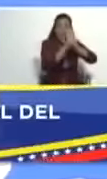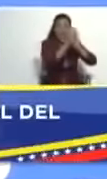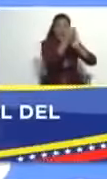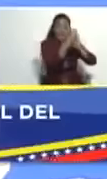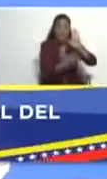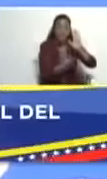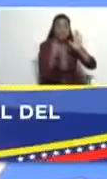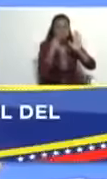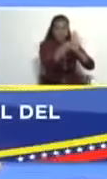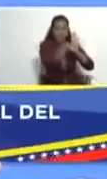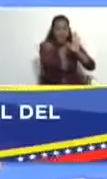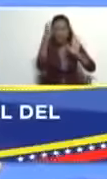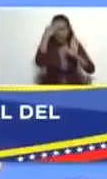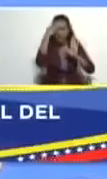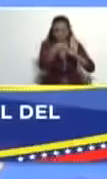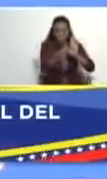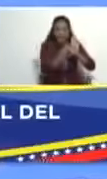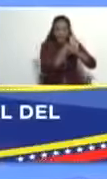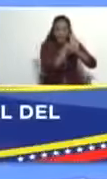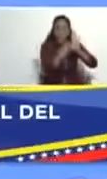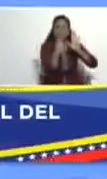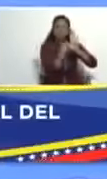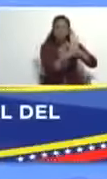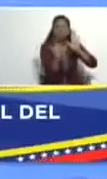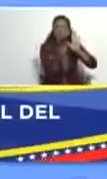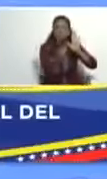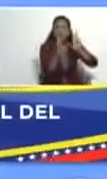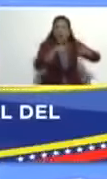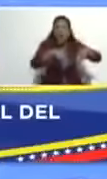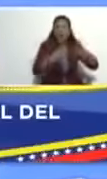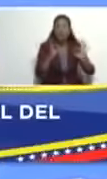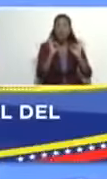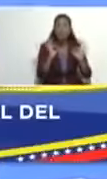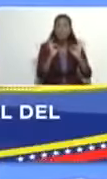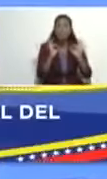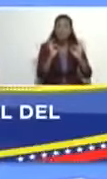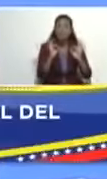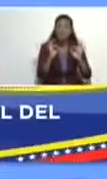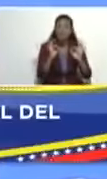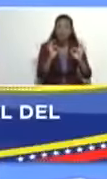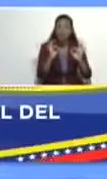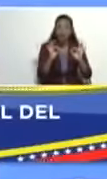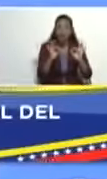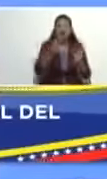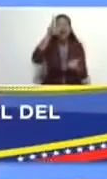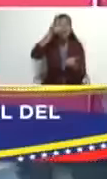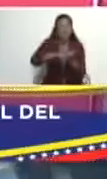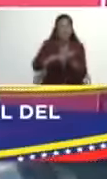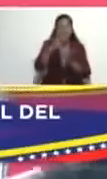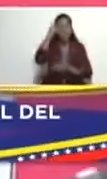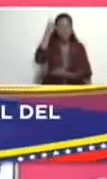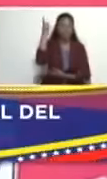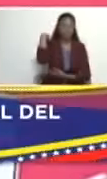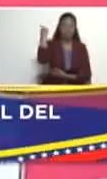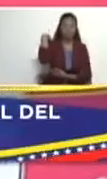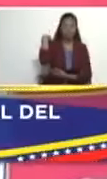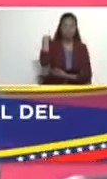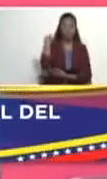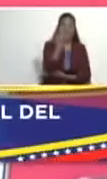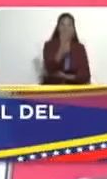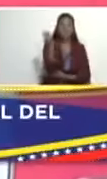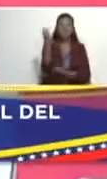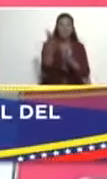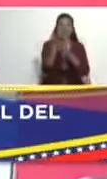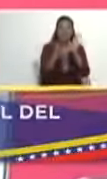Debe saber los trabajadores que se ha hecho una reforma especial aprobada el día de ayer